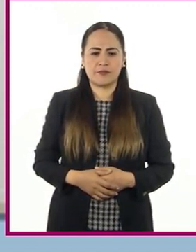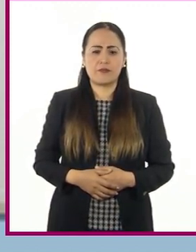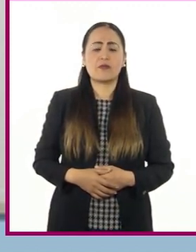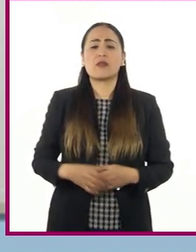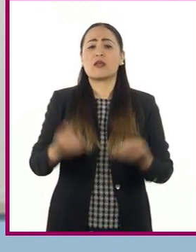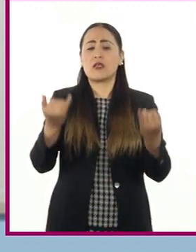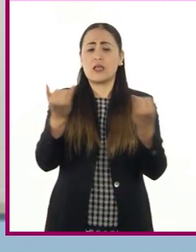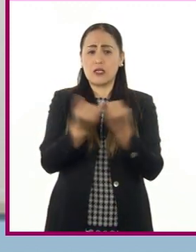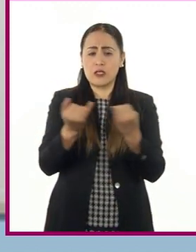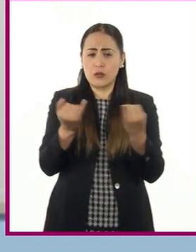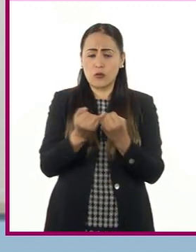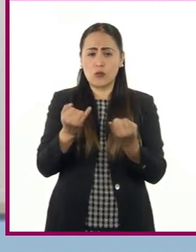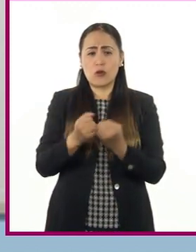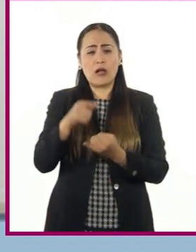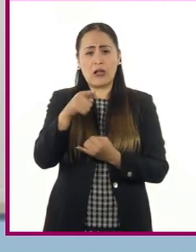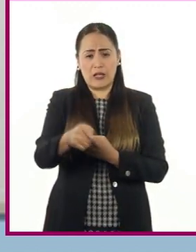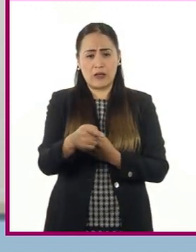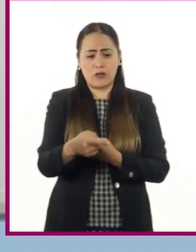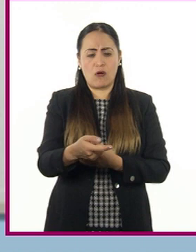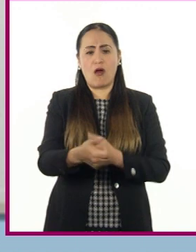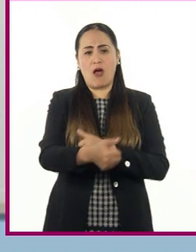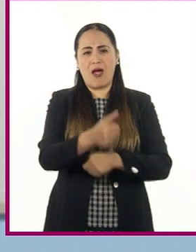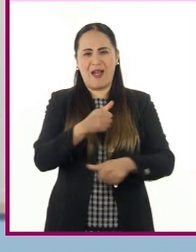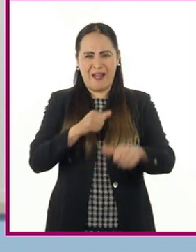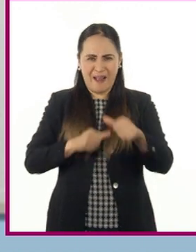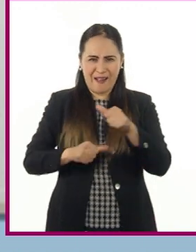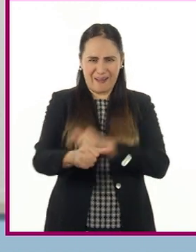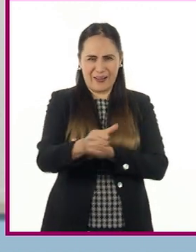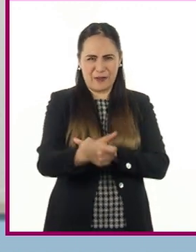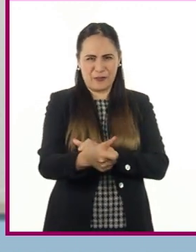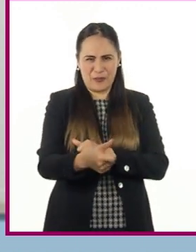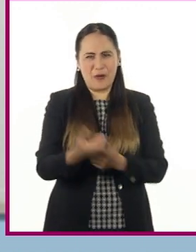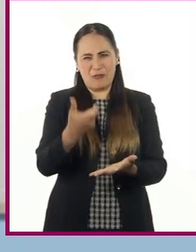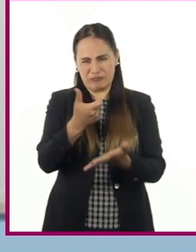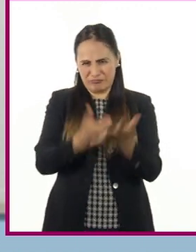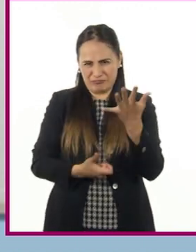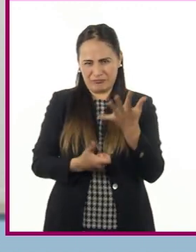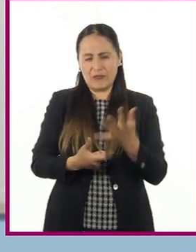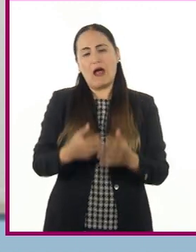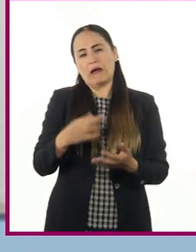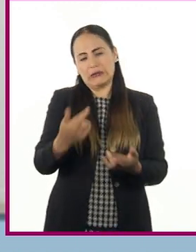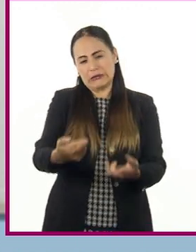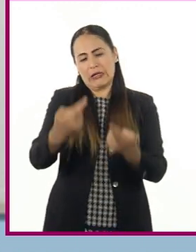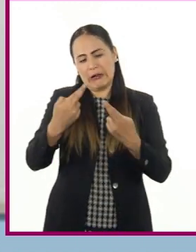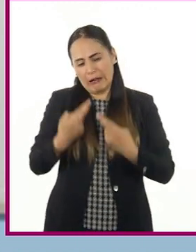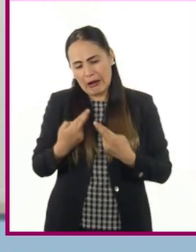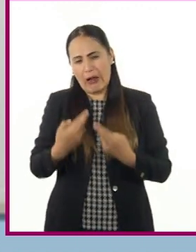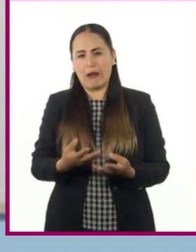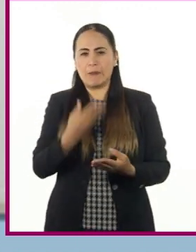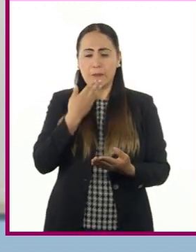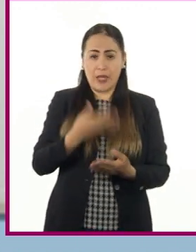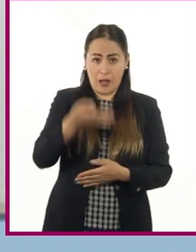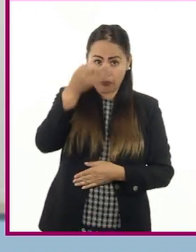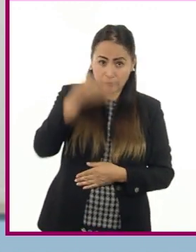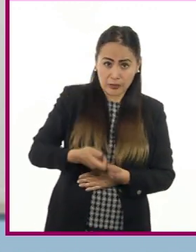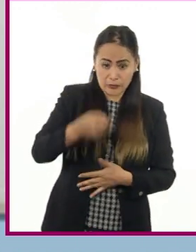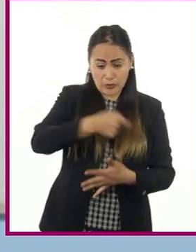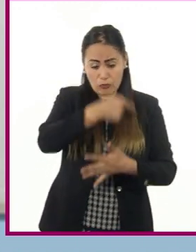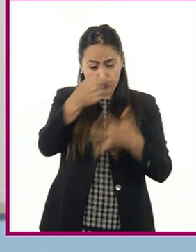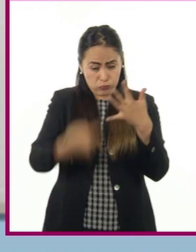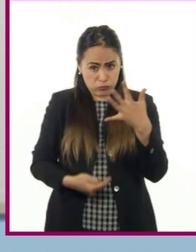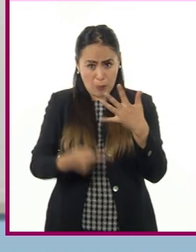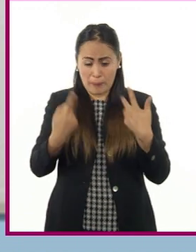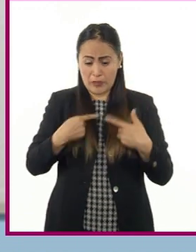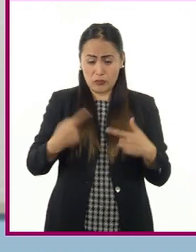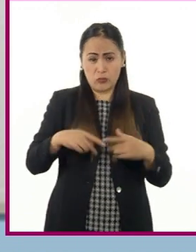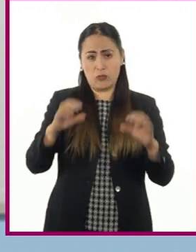ni buscan o aceptan compensaciones, prestaciones, dádivas, obsequios o regalos de cualquier